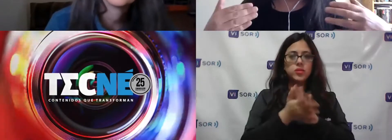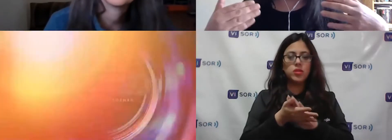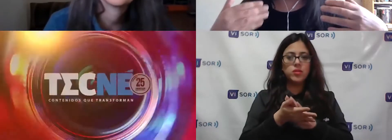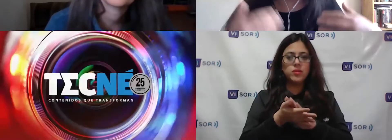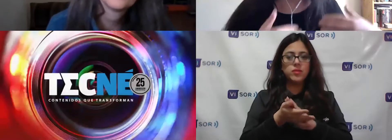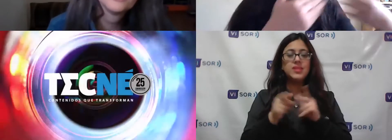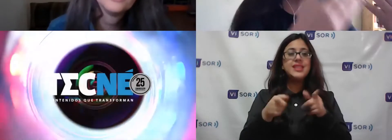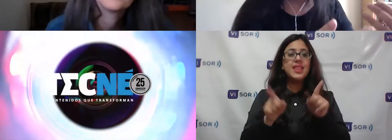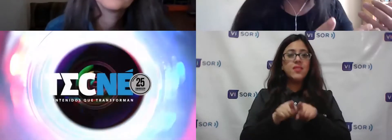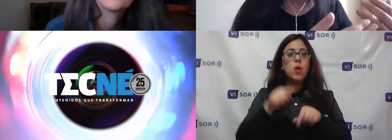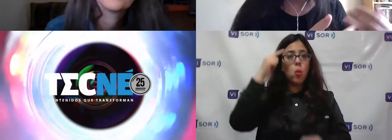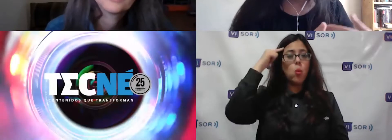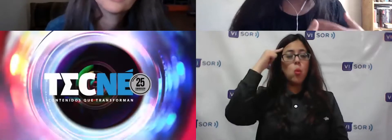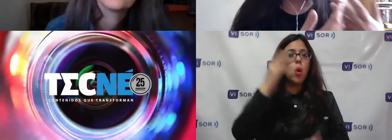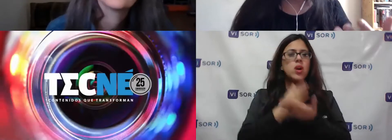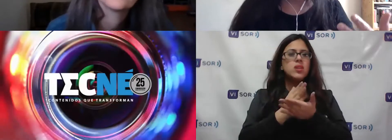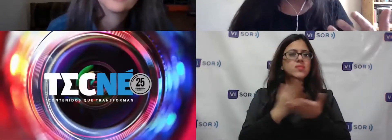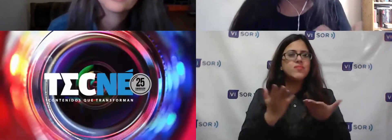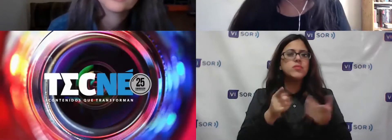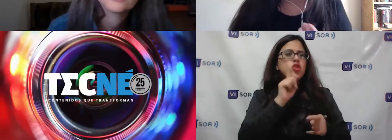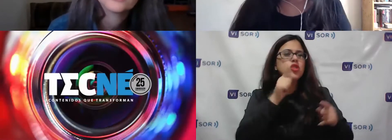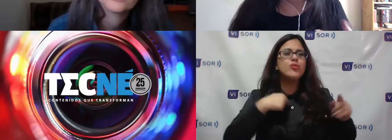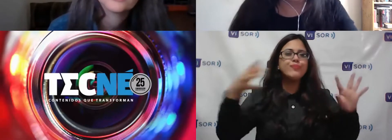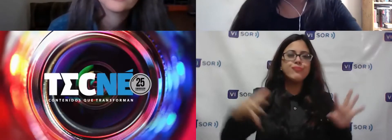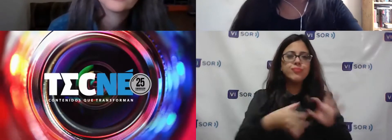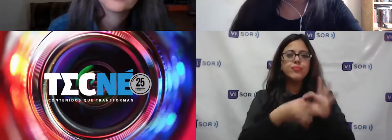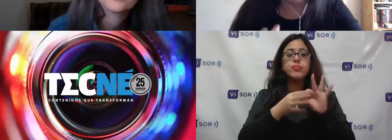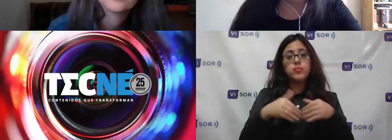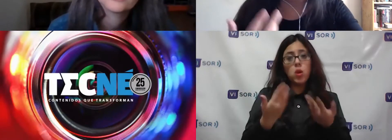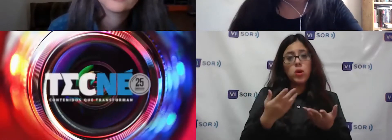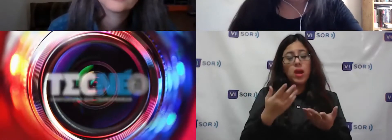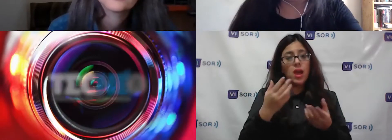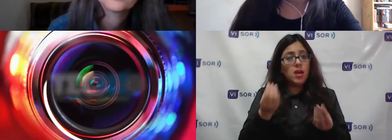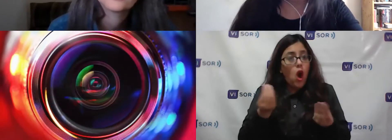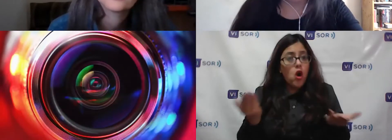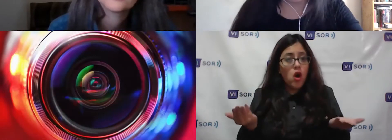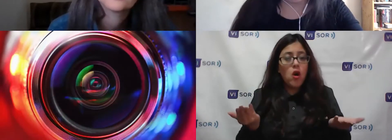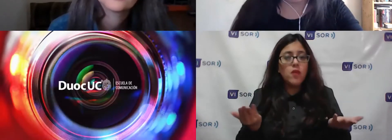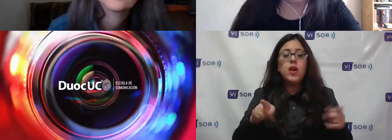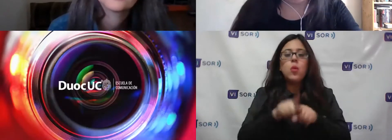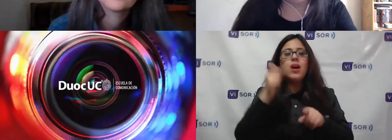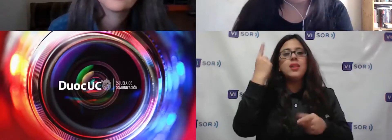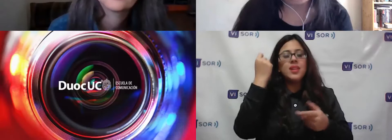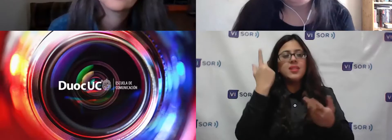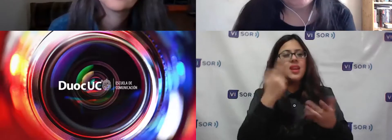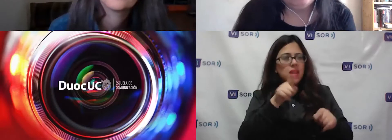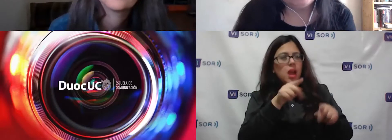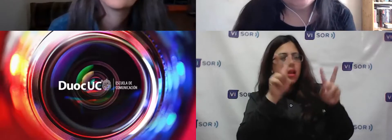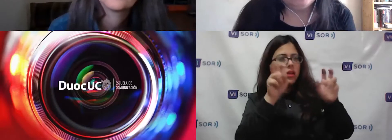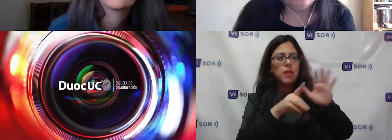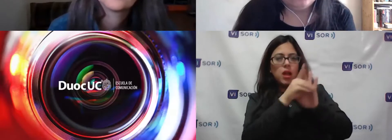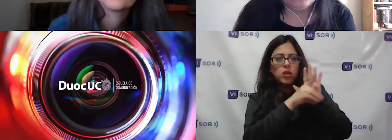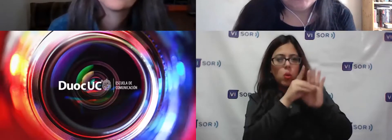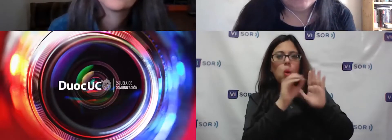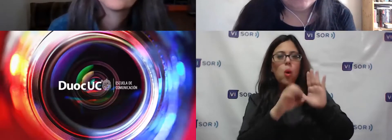ante decisiones con quién me conecto y para con quién me conecto aunque suene obvio es entender artísticamente la película y en ese